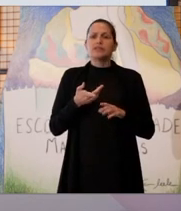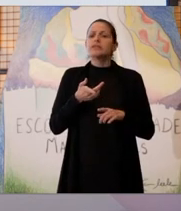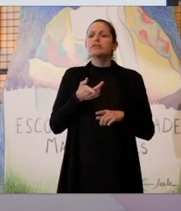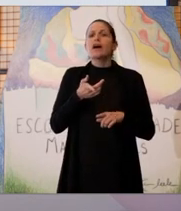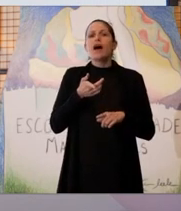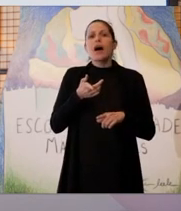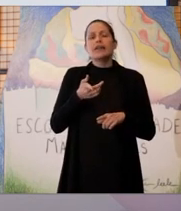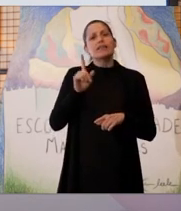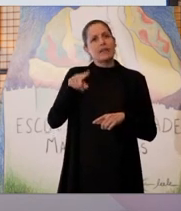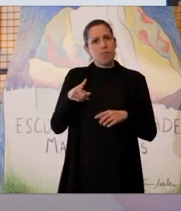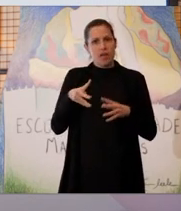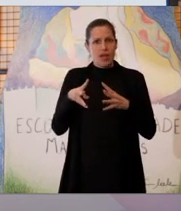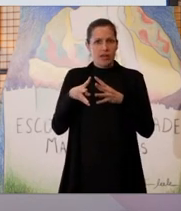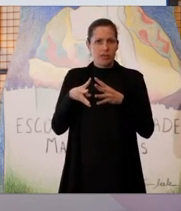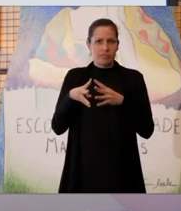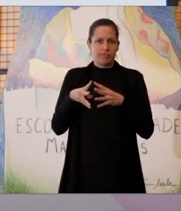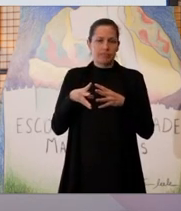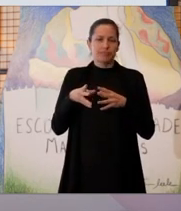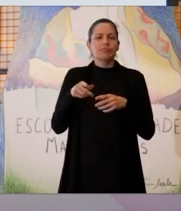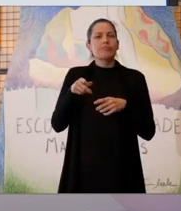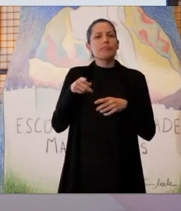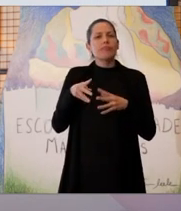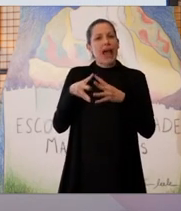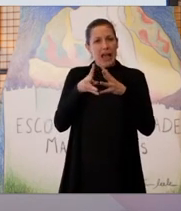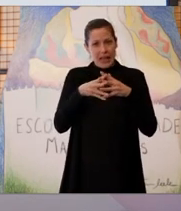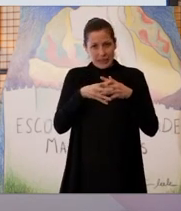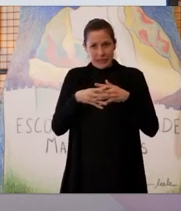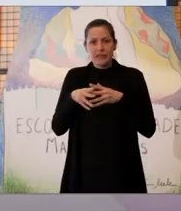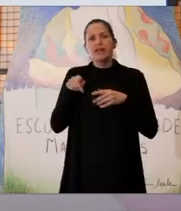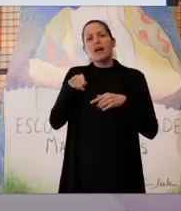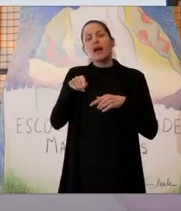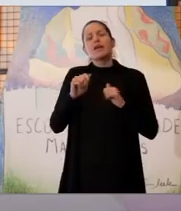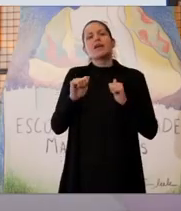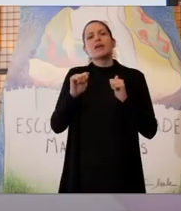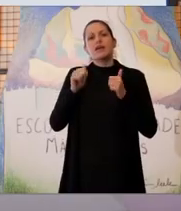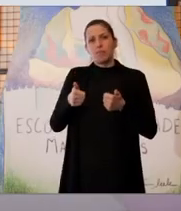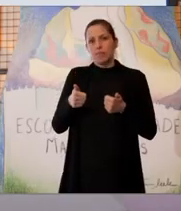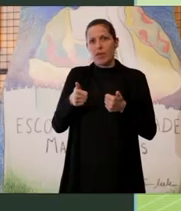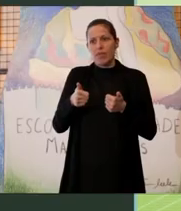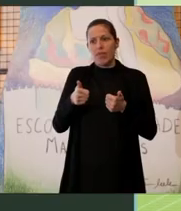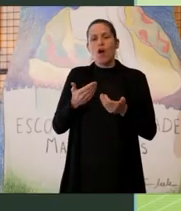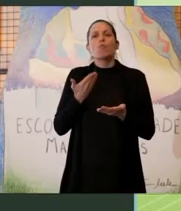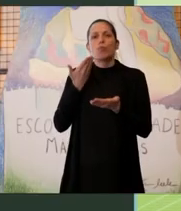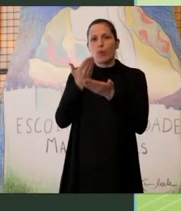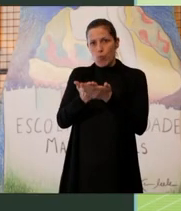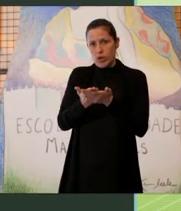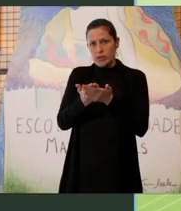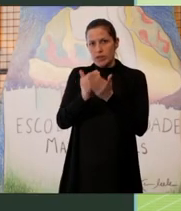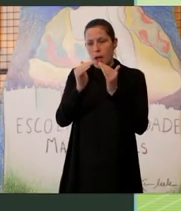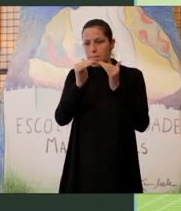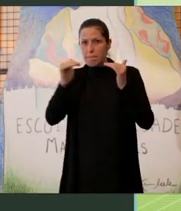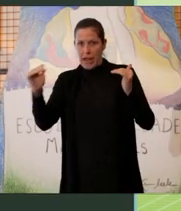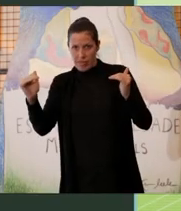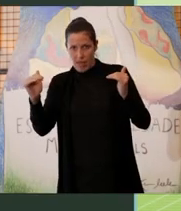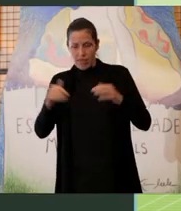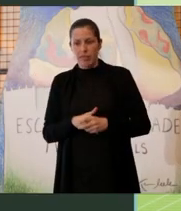leyes para imponer listas paritaria en las elecciones autonómicas en cada una de esas iniciativas en la